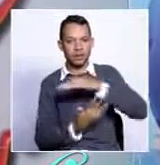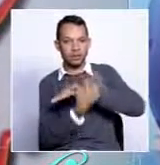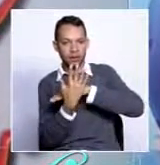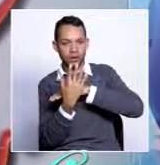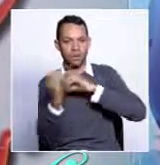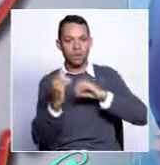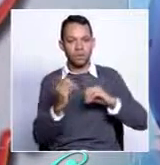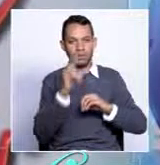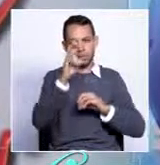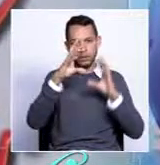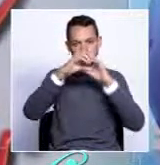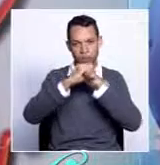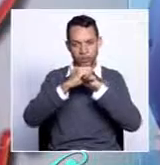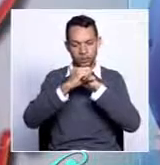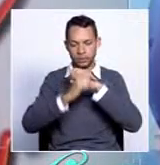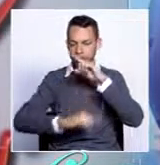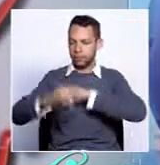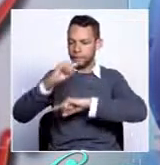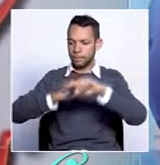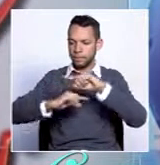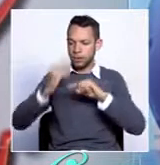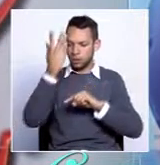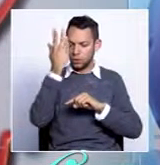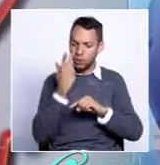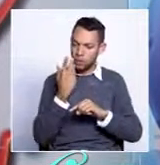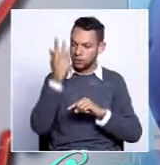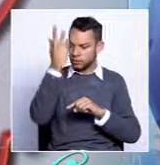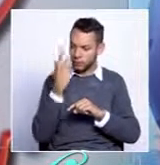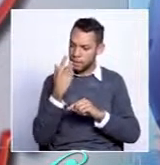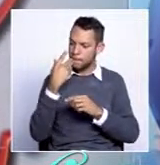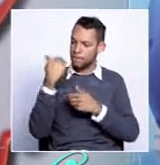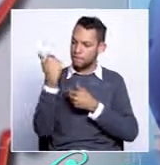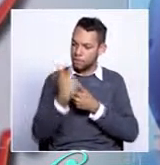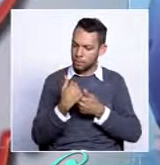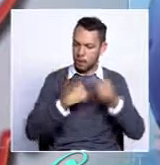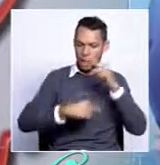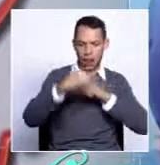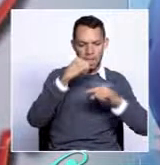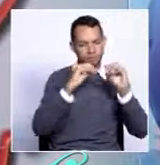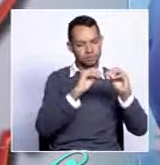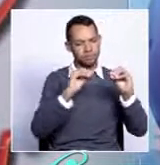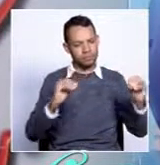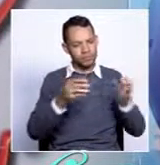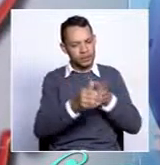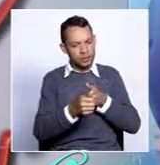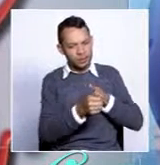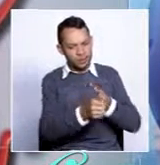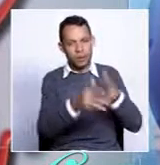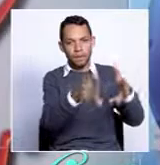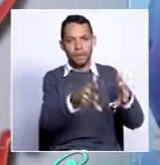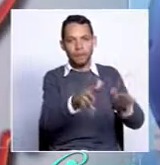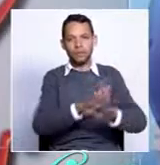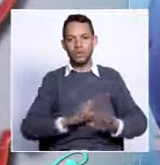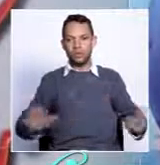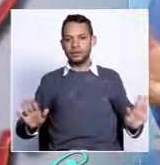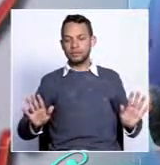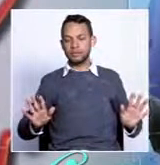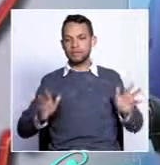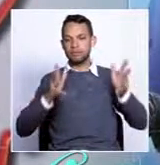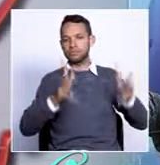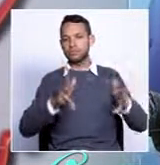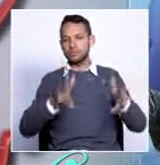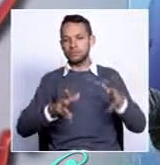noche cada día nosotros lo que buscamos con este espacio es orientar y es educar y así